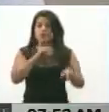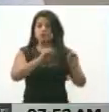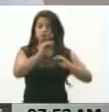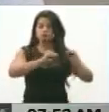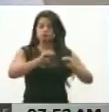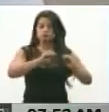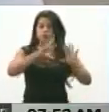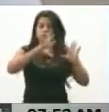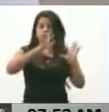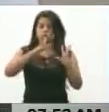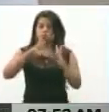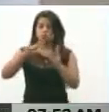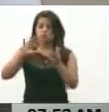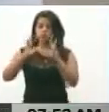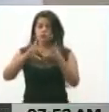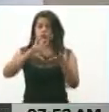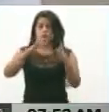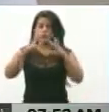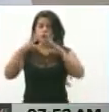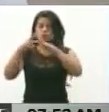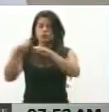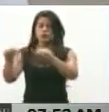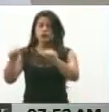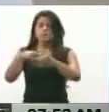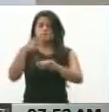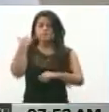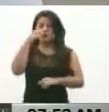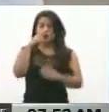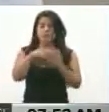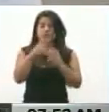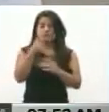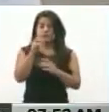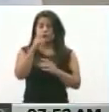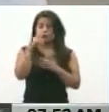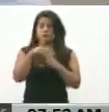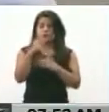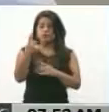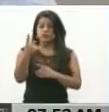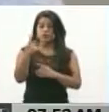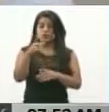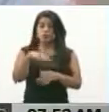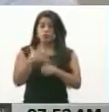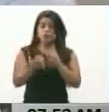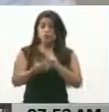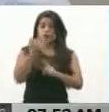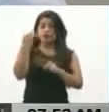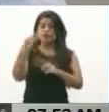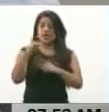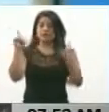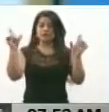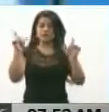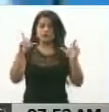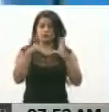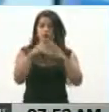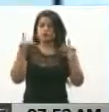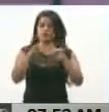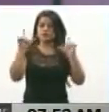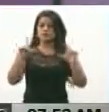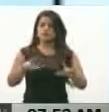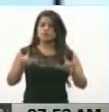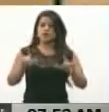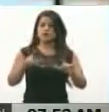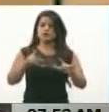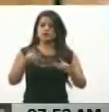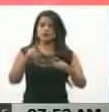tiempo, estimamos 2020-2021, y con eso lograr pues que ya exista una plataforma completamente